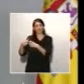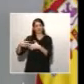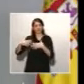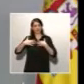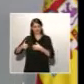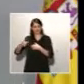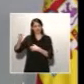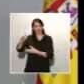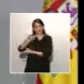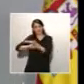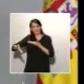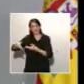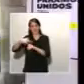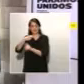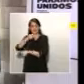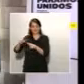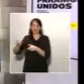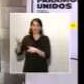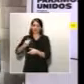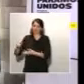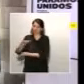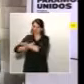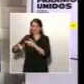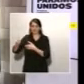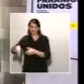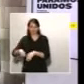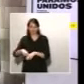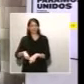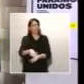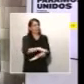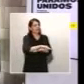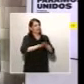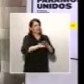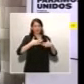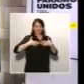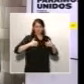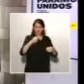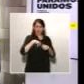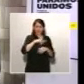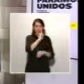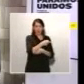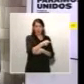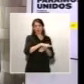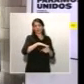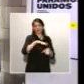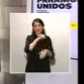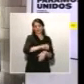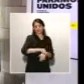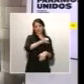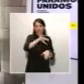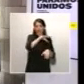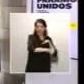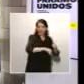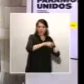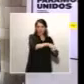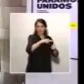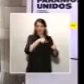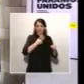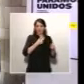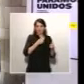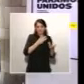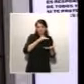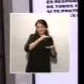El Ministerio de Sanidad ha dado órdenes de compra semanales de cantidades importantes de material, señora de la Cruz.